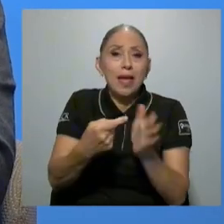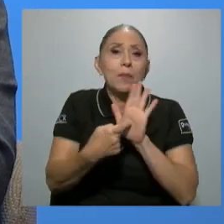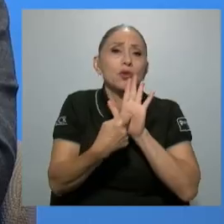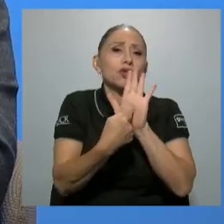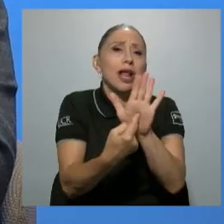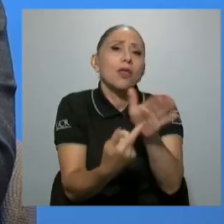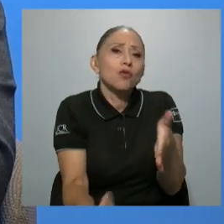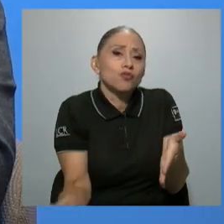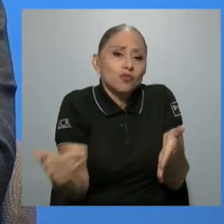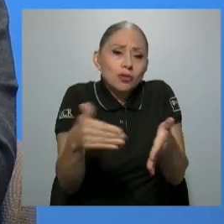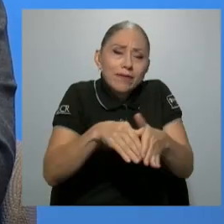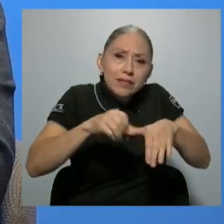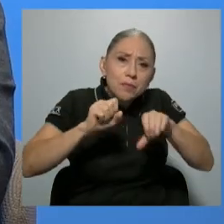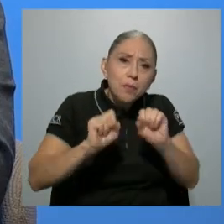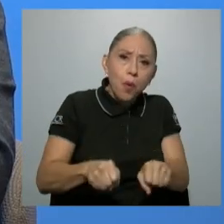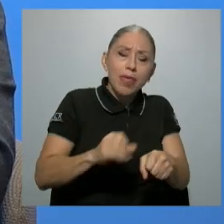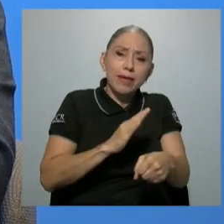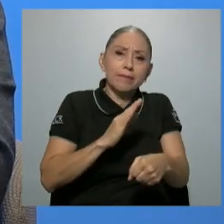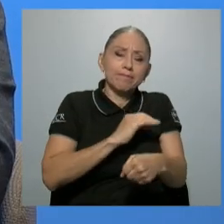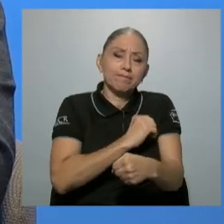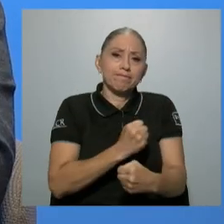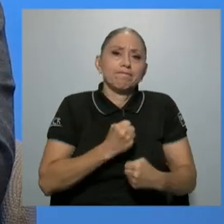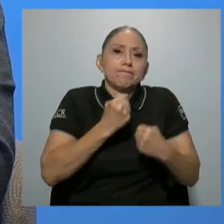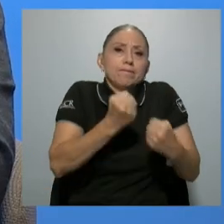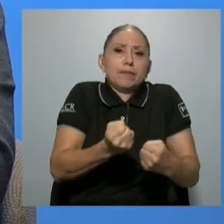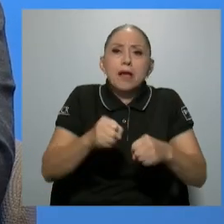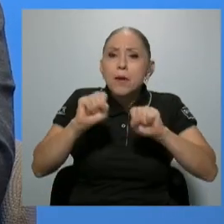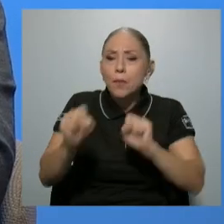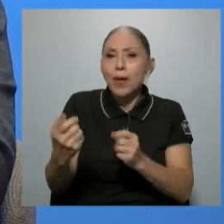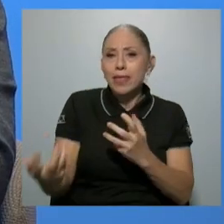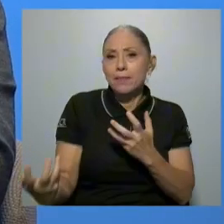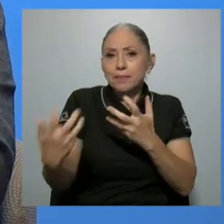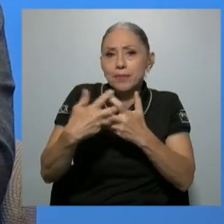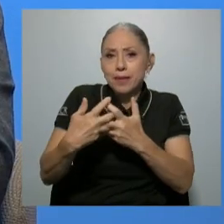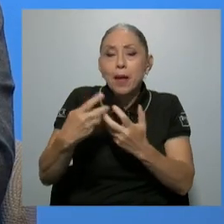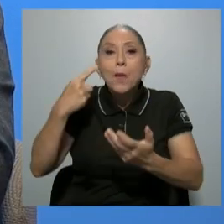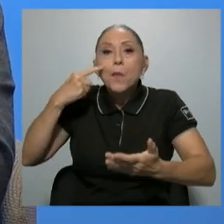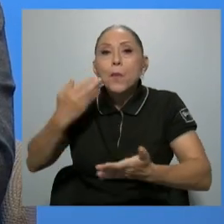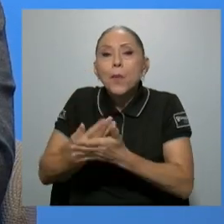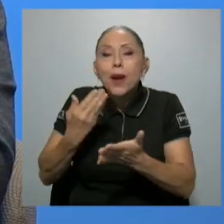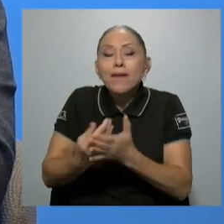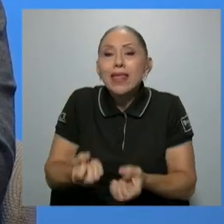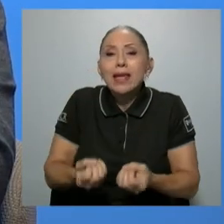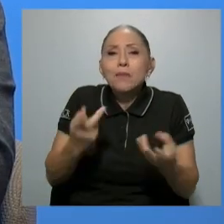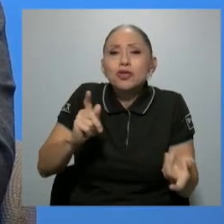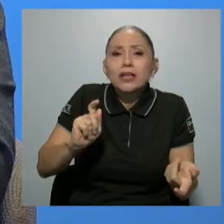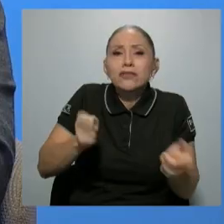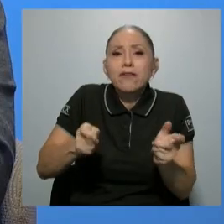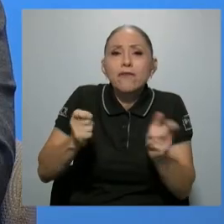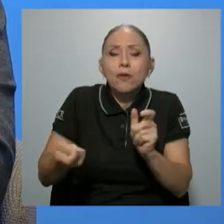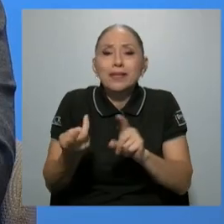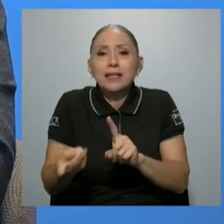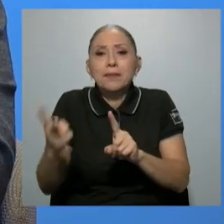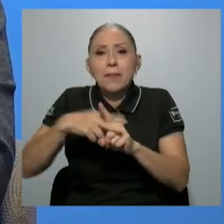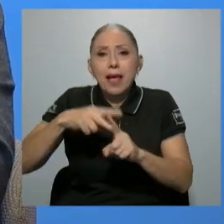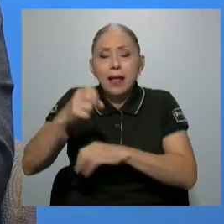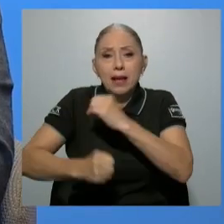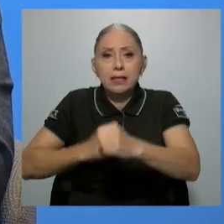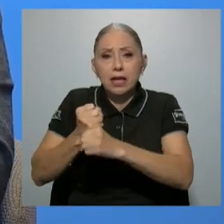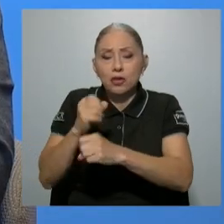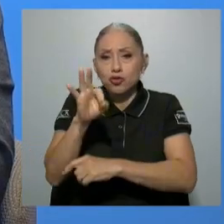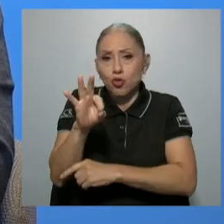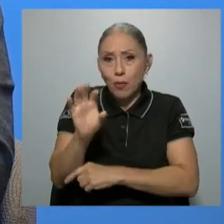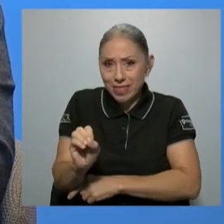y una capacidad de adaptación que yo creo que es una prueba de que muchas de las reformas que se implementaron en los años 90 y que fueron